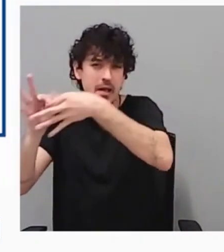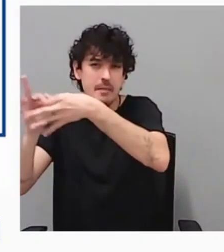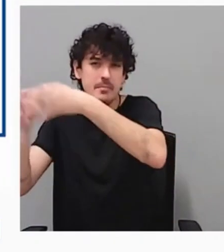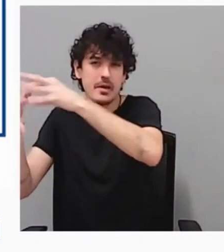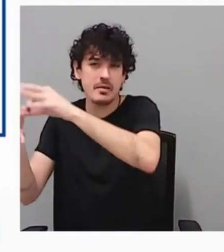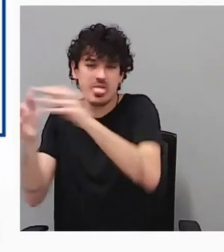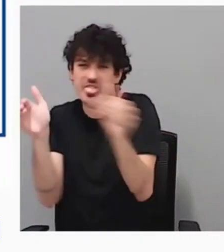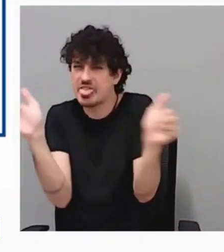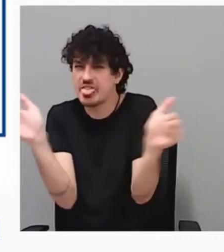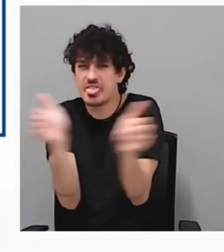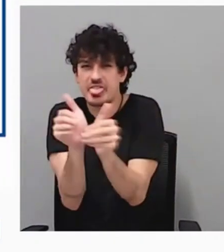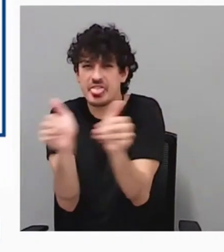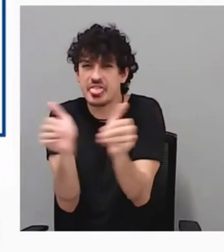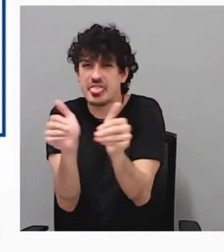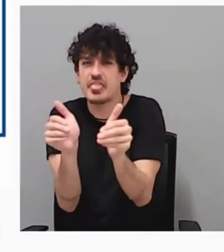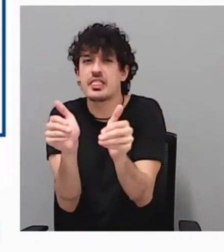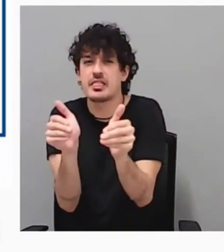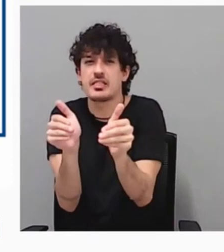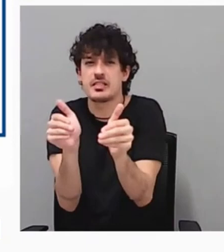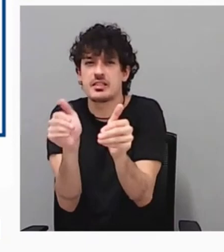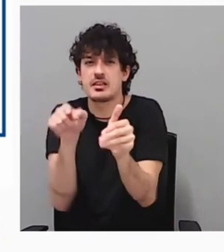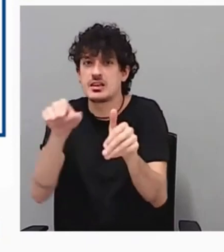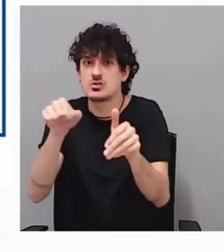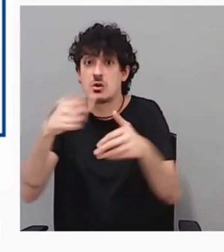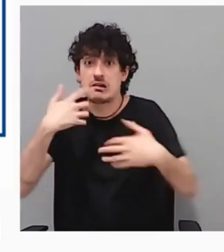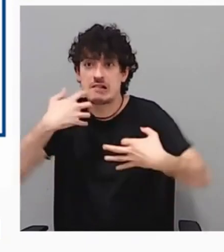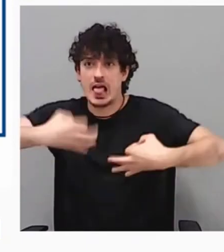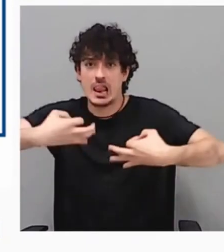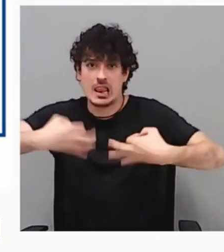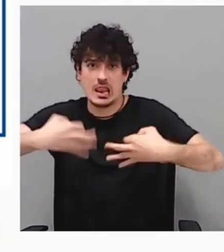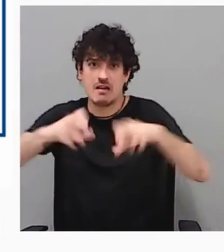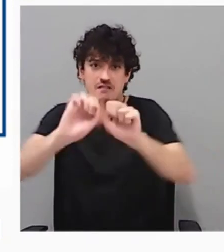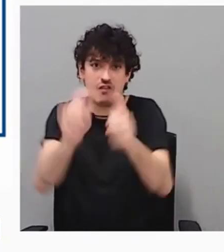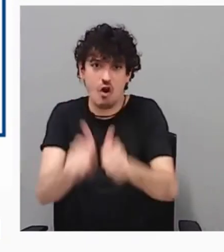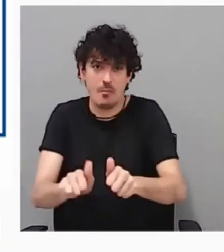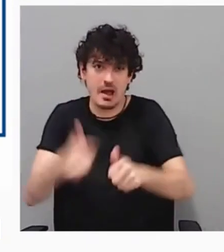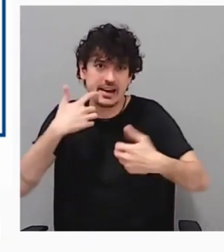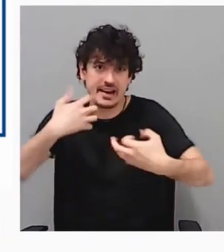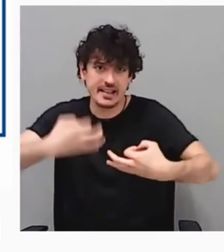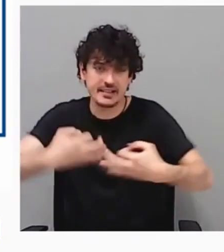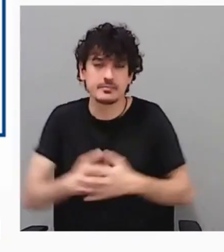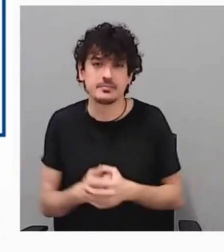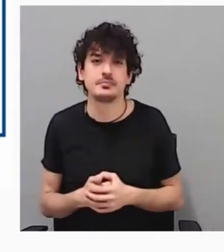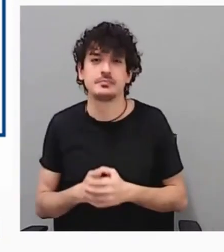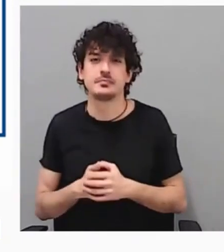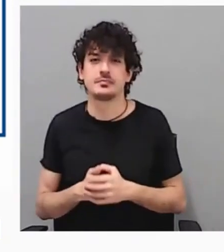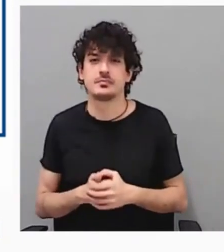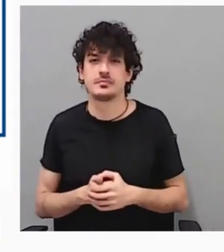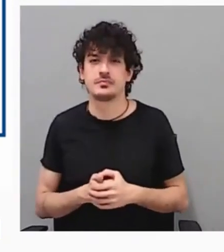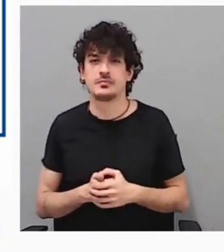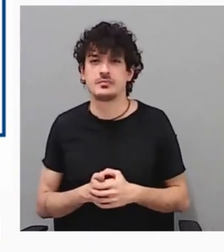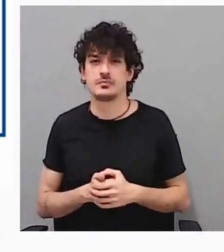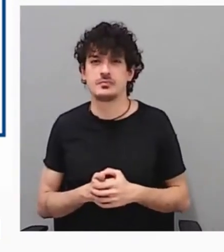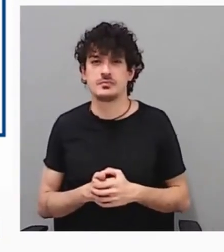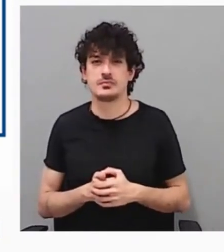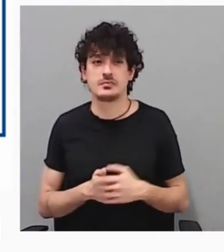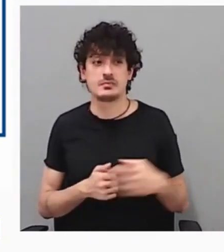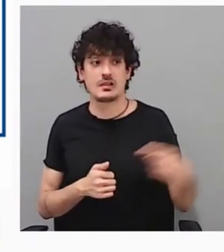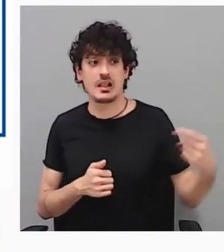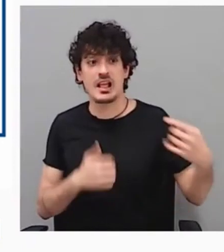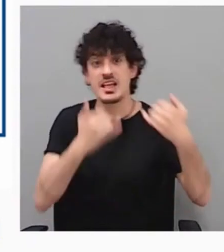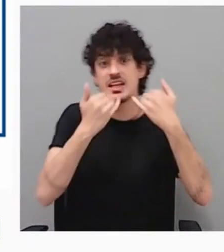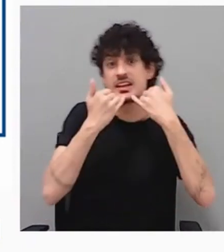Esto no se programa, esto es analógico, esto es forma. Le meten por la izquierda señales eléctricas